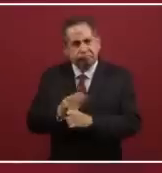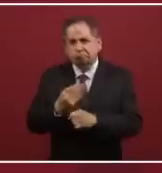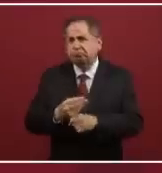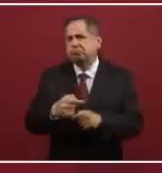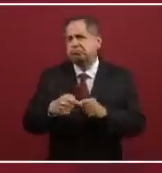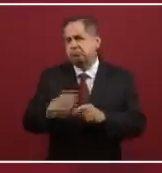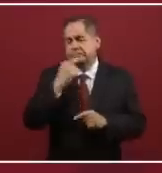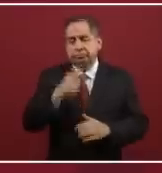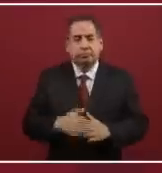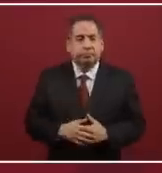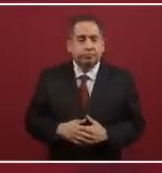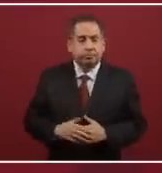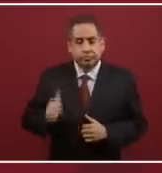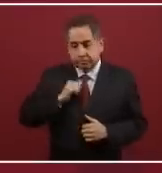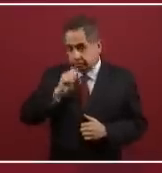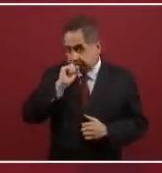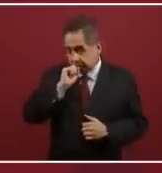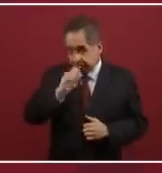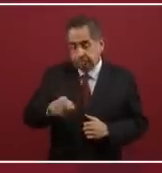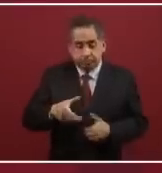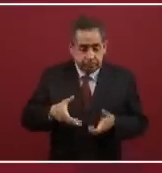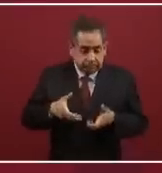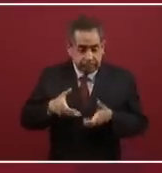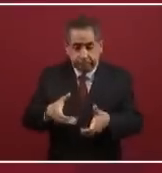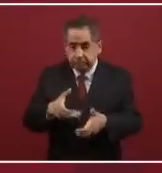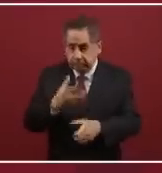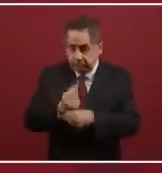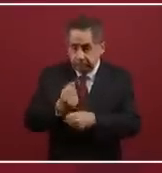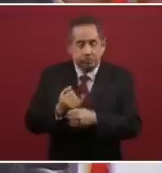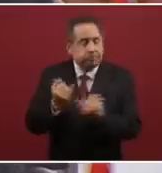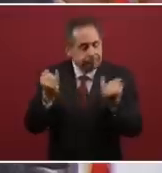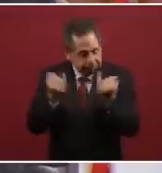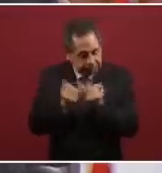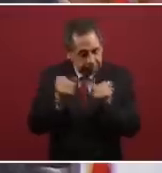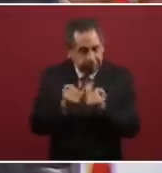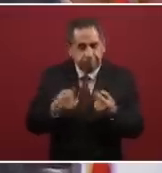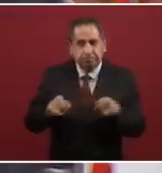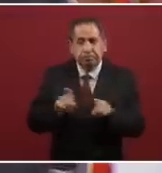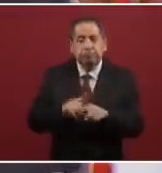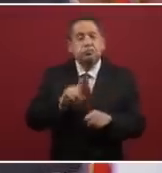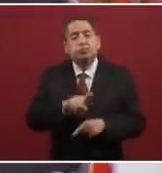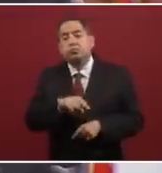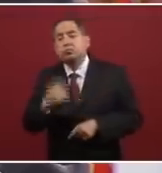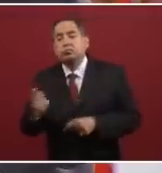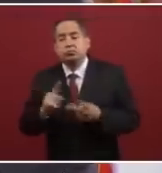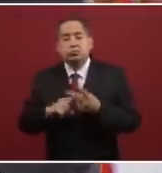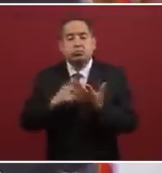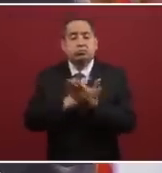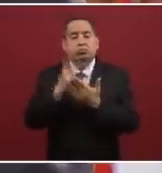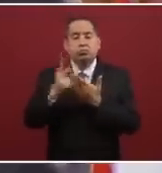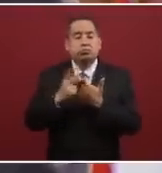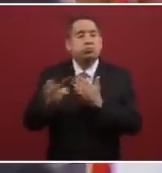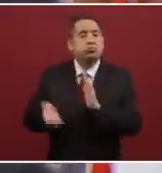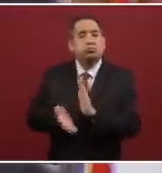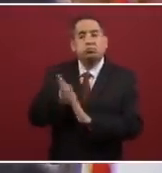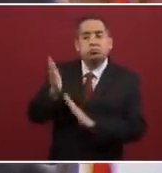comentarles que así como estamos haciendo los caminos, así va a iniciar un programa de